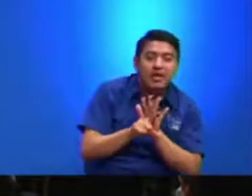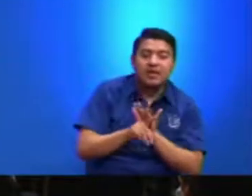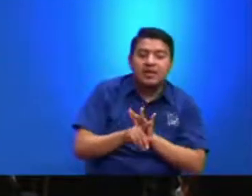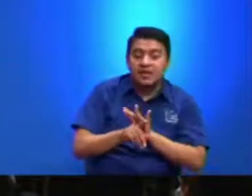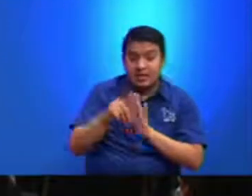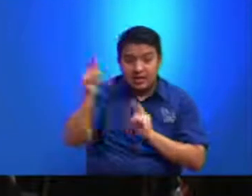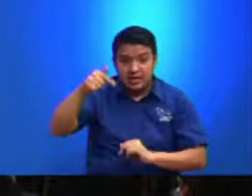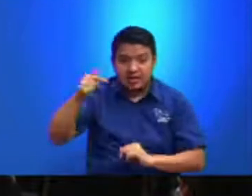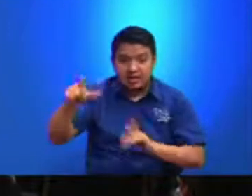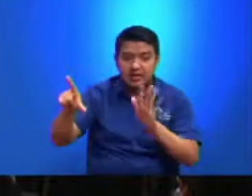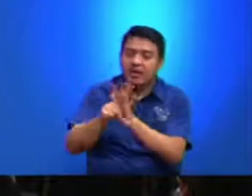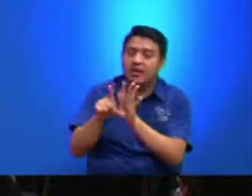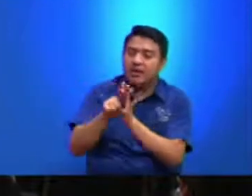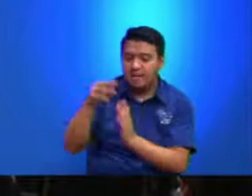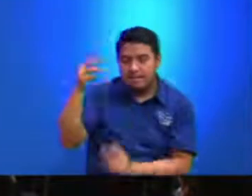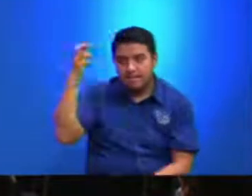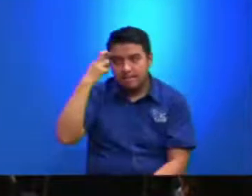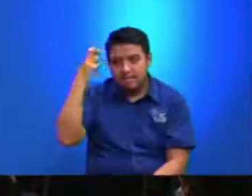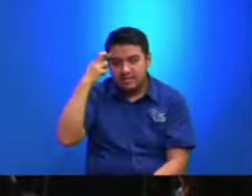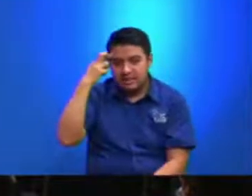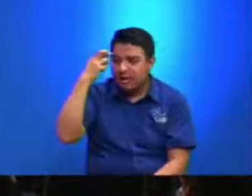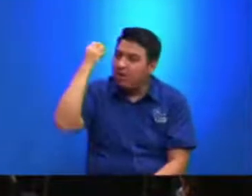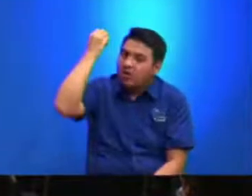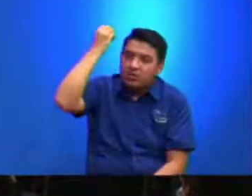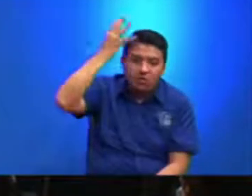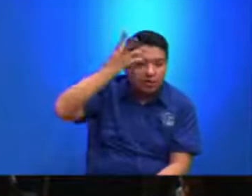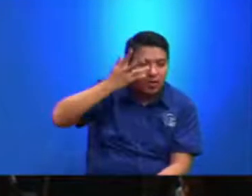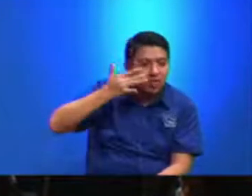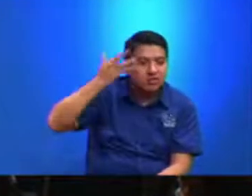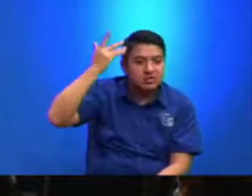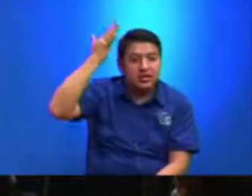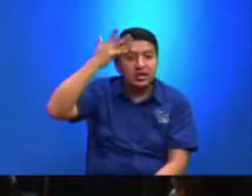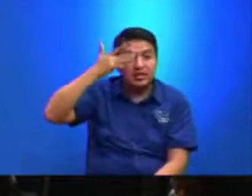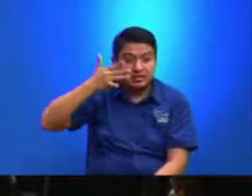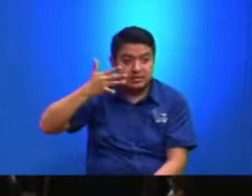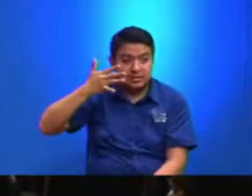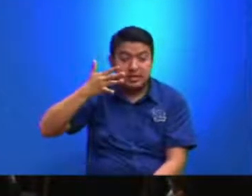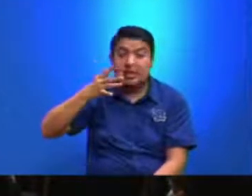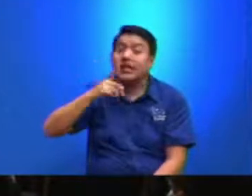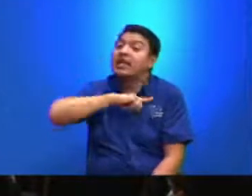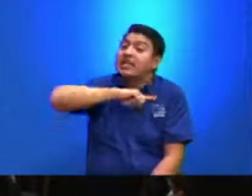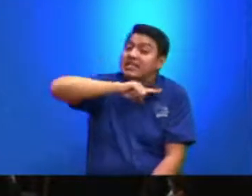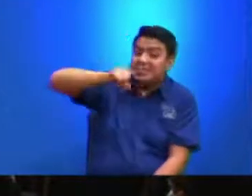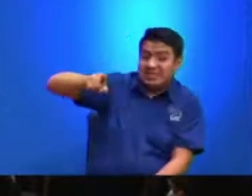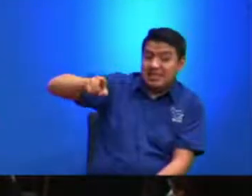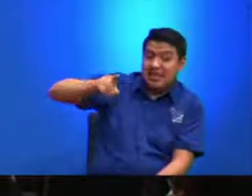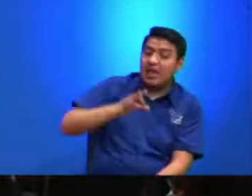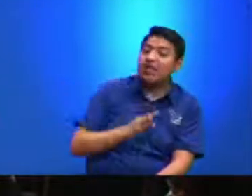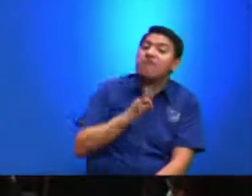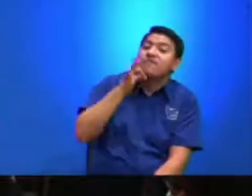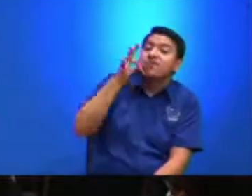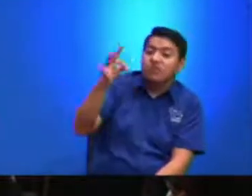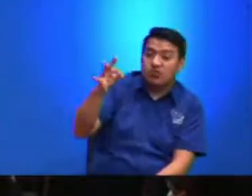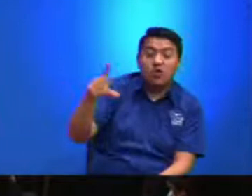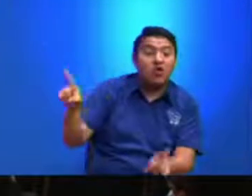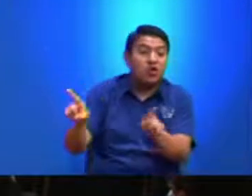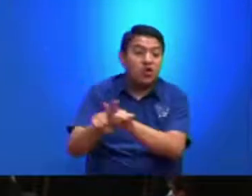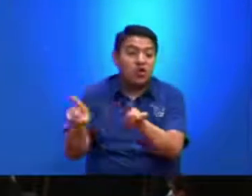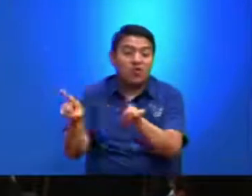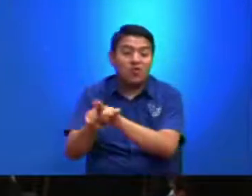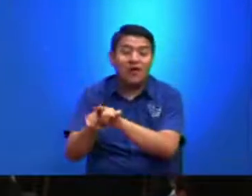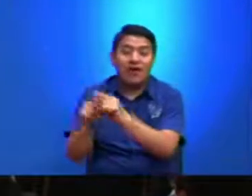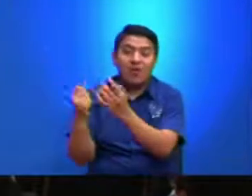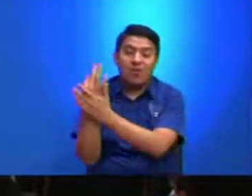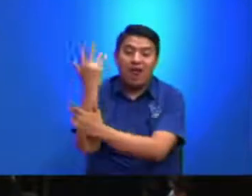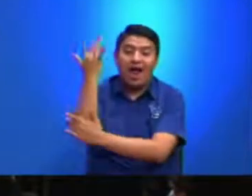medita de día y de noche. ¿Qué le va a pasar? Será como un árbol plantado junto a las